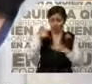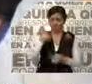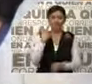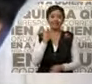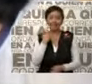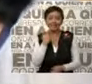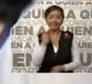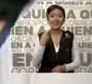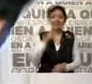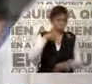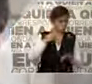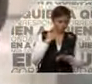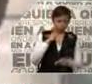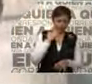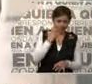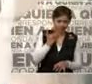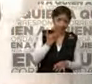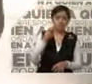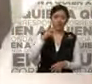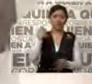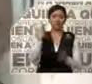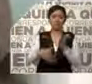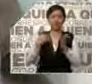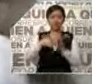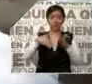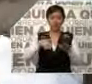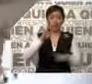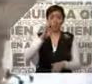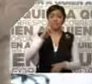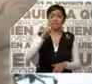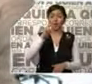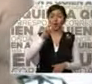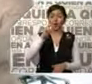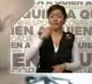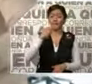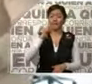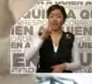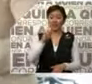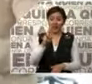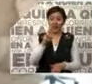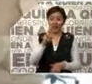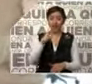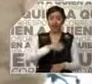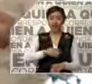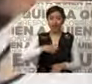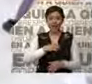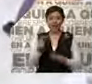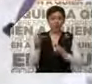pero no hay las herramientas. Gracias a la ayuda de nuestros amigos de Brother, le dimos una grata sorpresa.